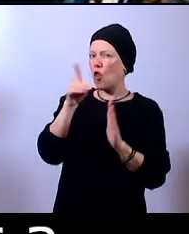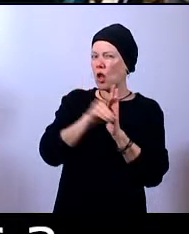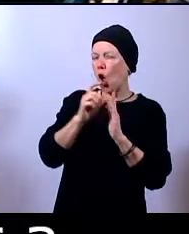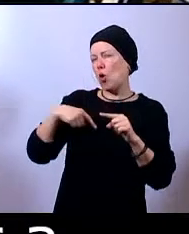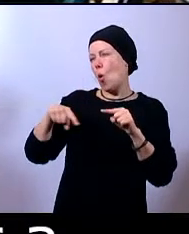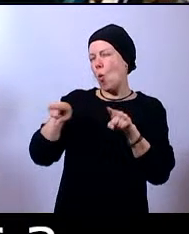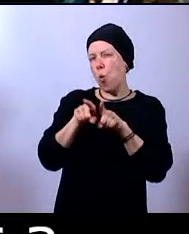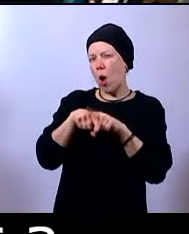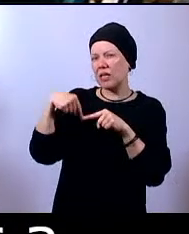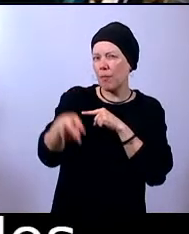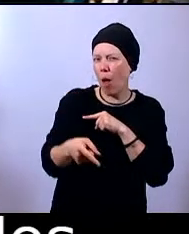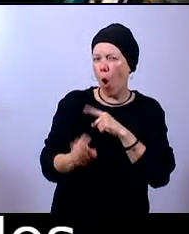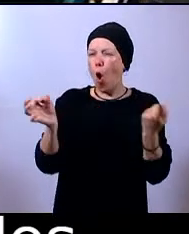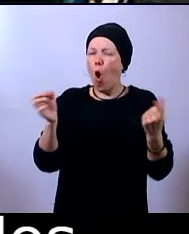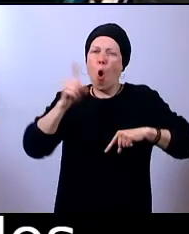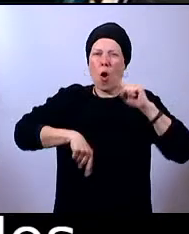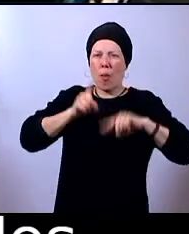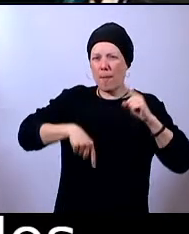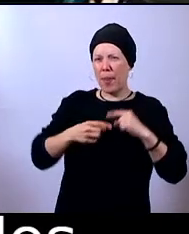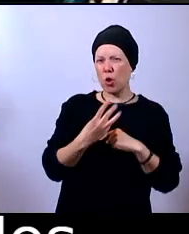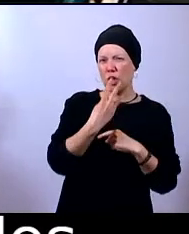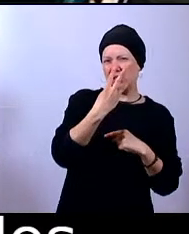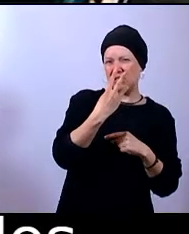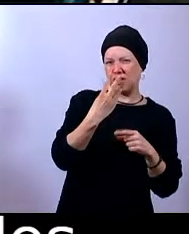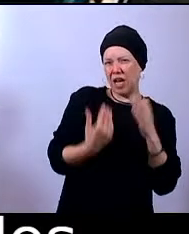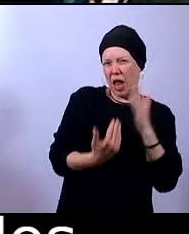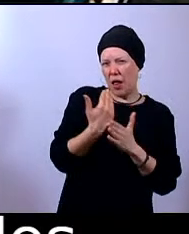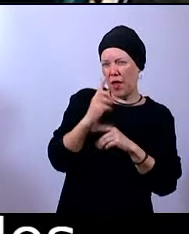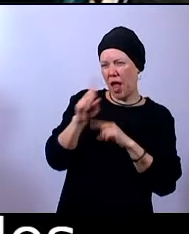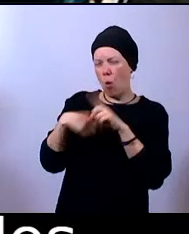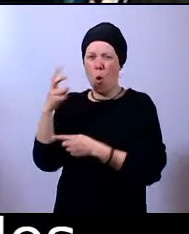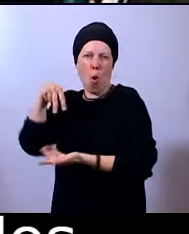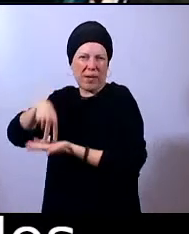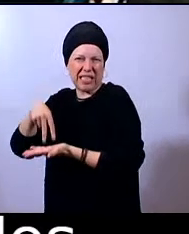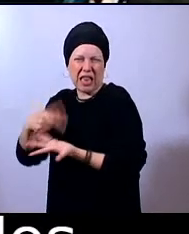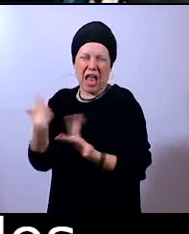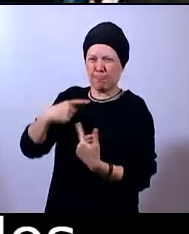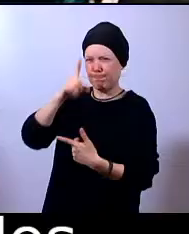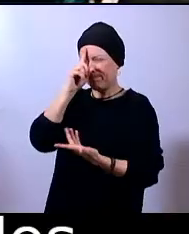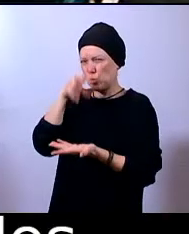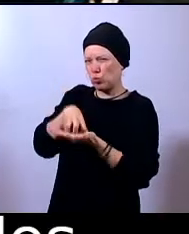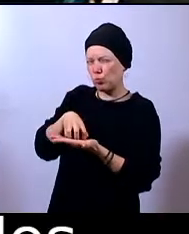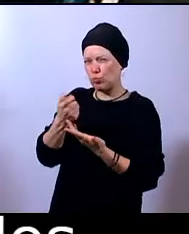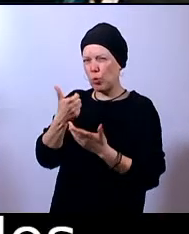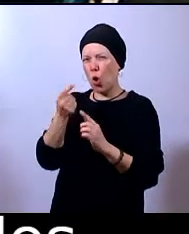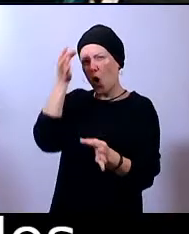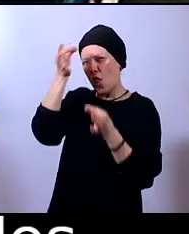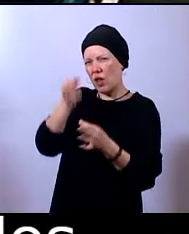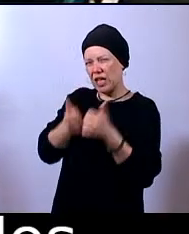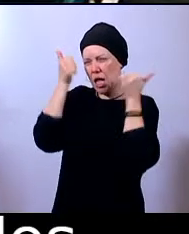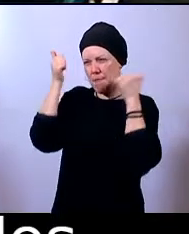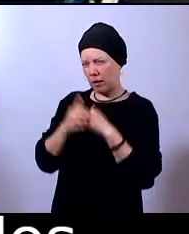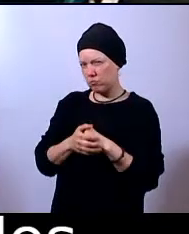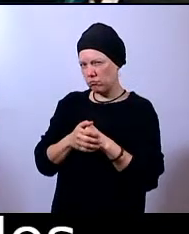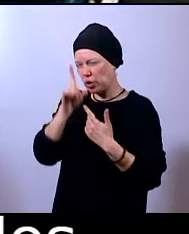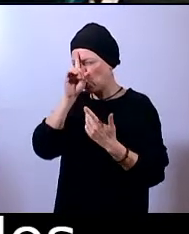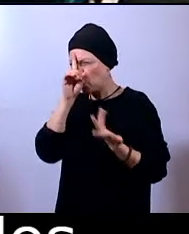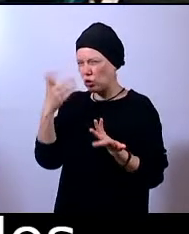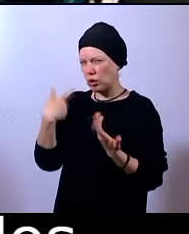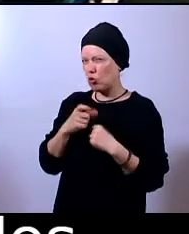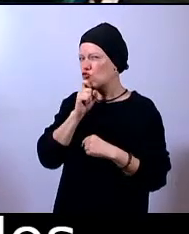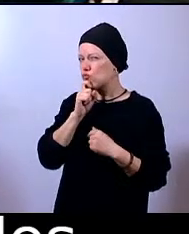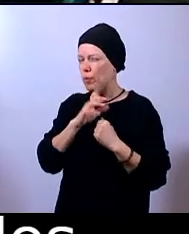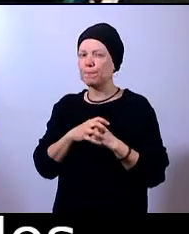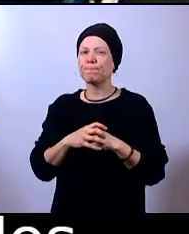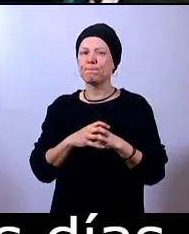ser 3+2, es decir, que tengan también que acudir algunos días presencialmente. Un poco cómo se va a hacer ese desarrollo.